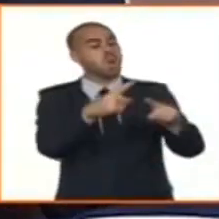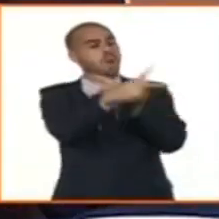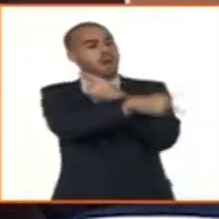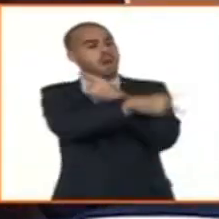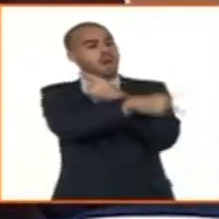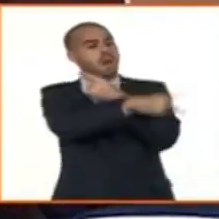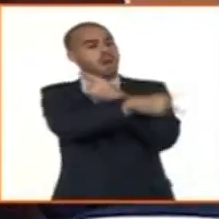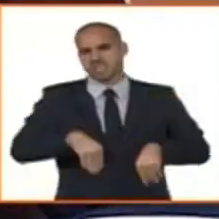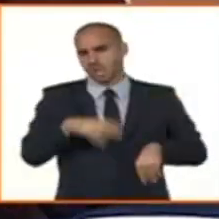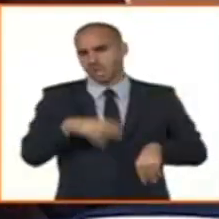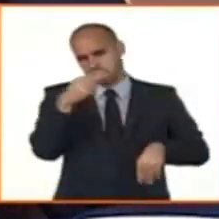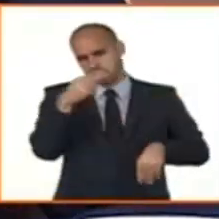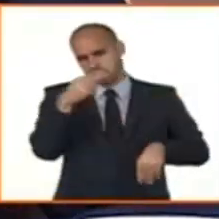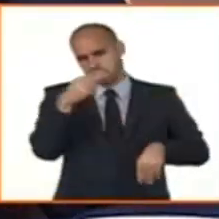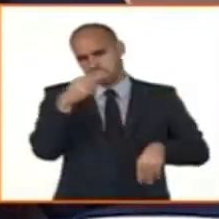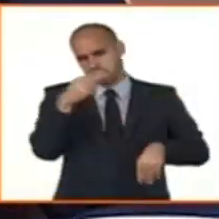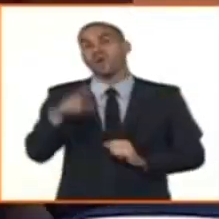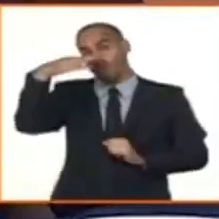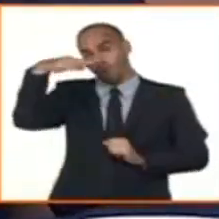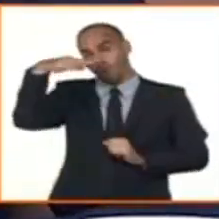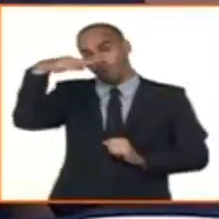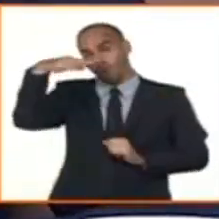en sentido general, esa ley